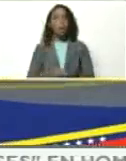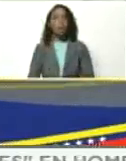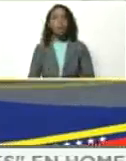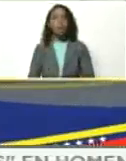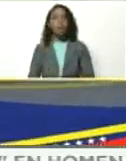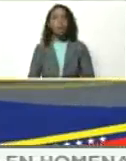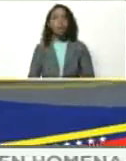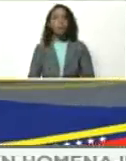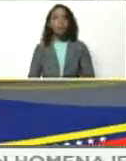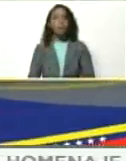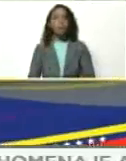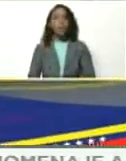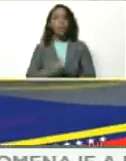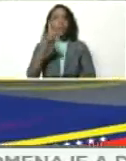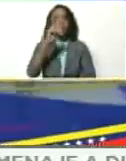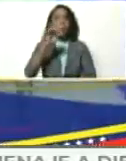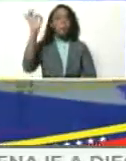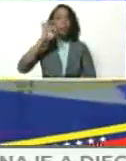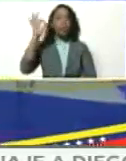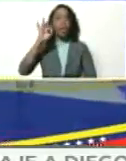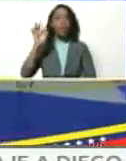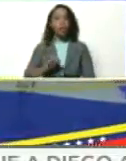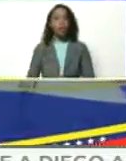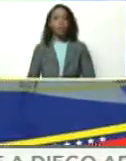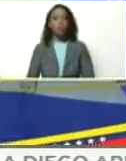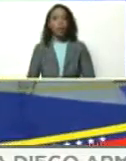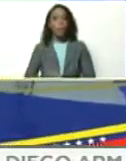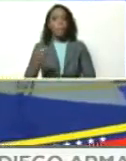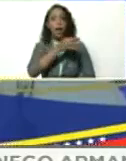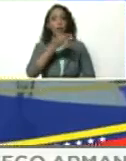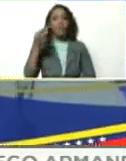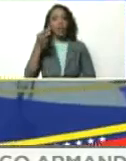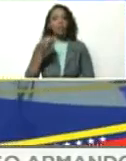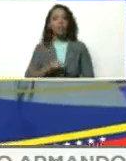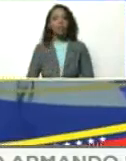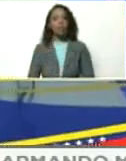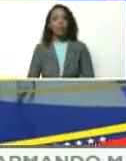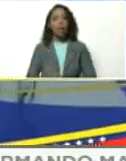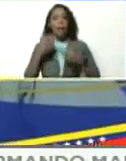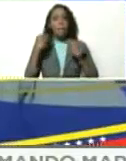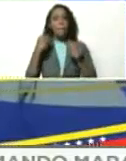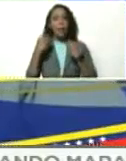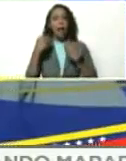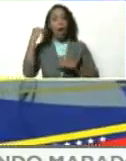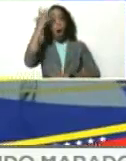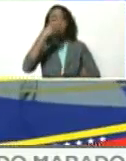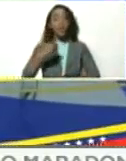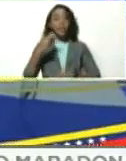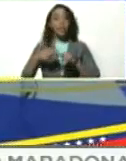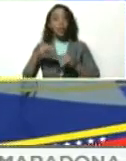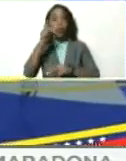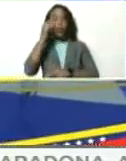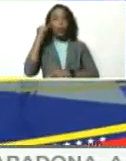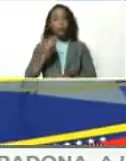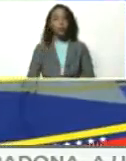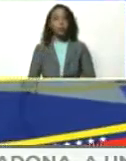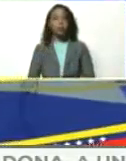vacuna 100% efectiva para la juventud, para los niños, para las